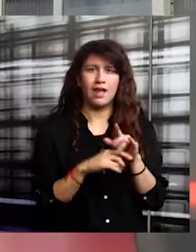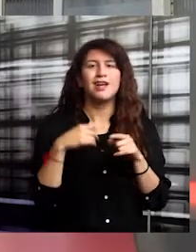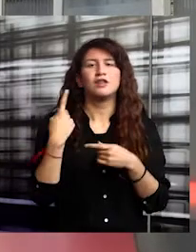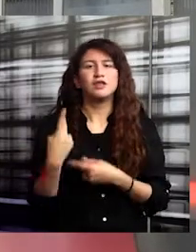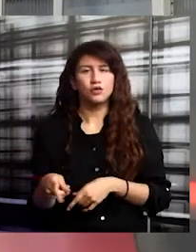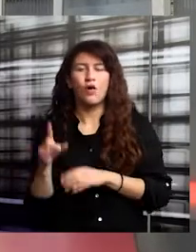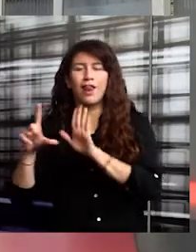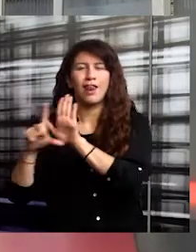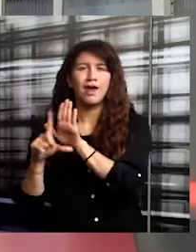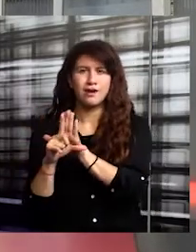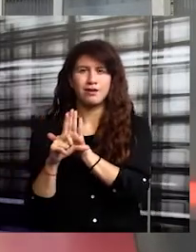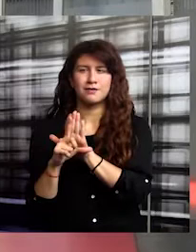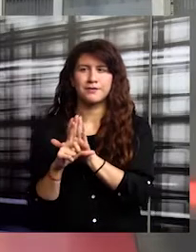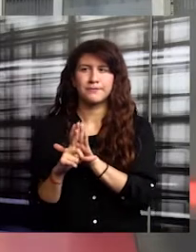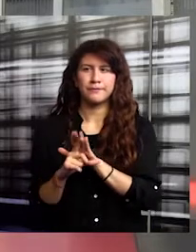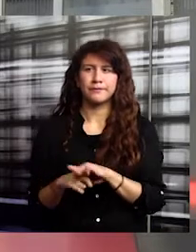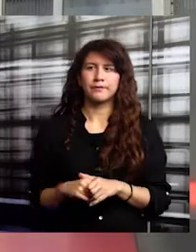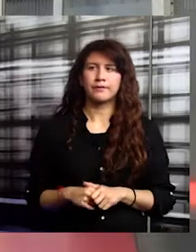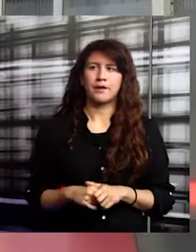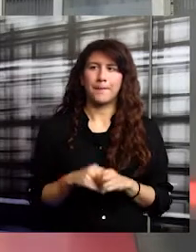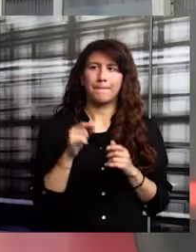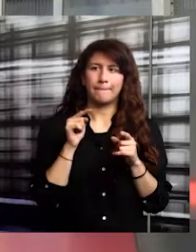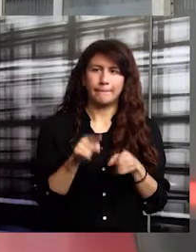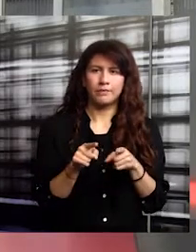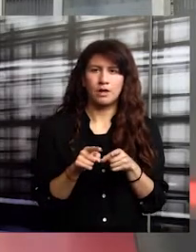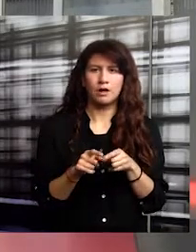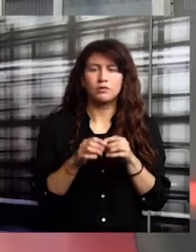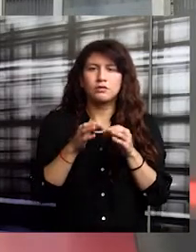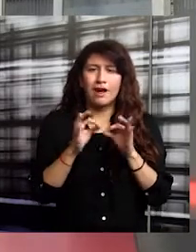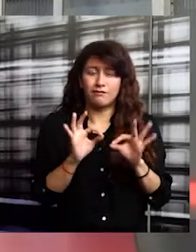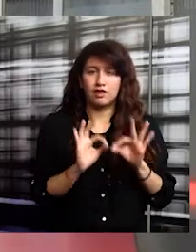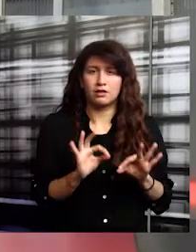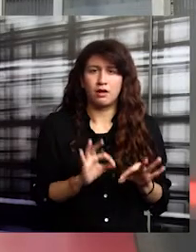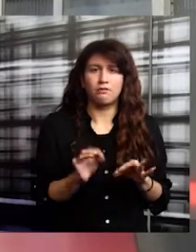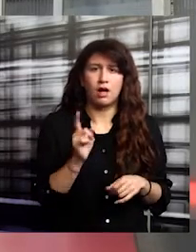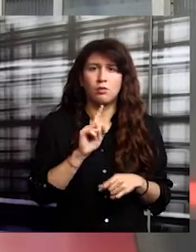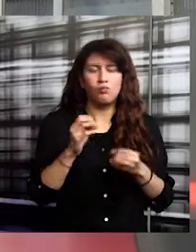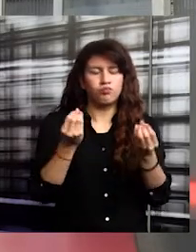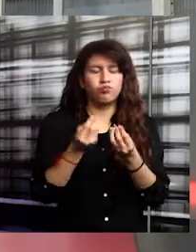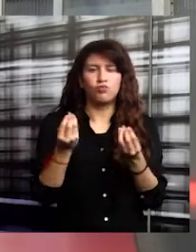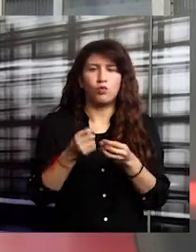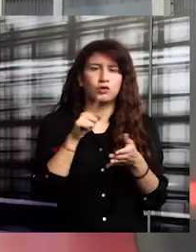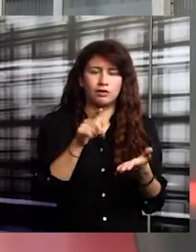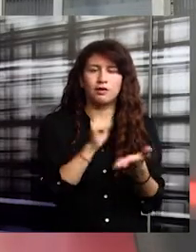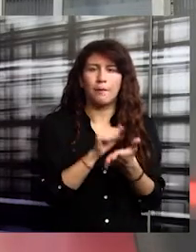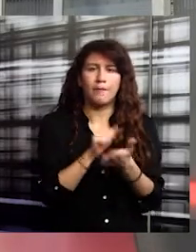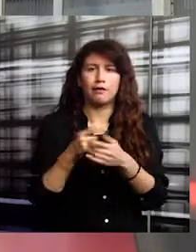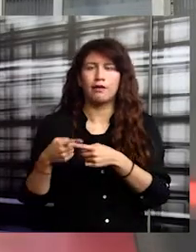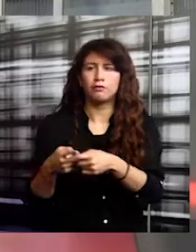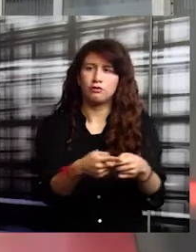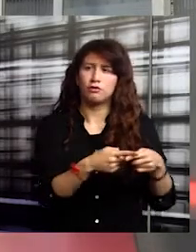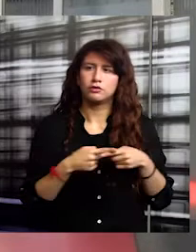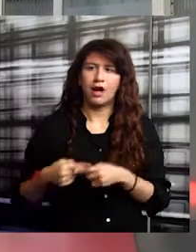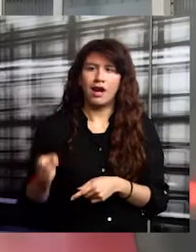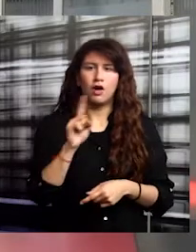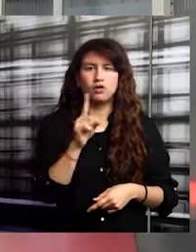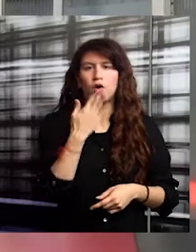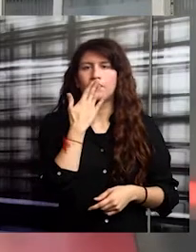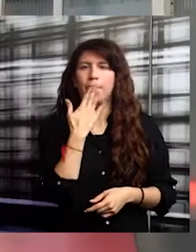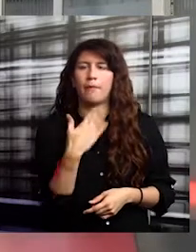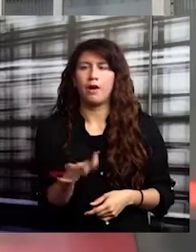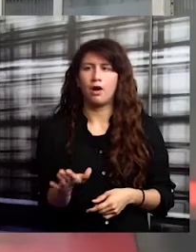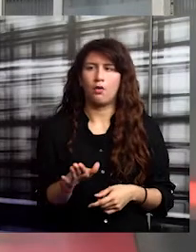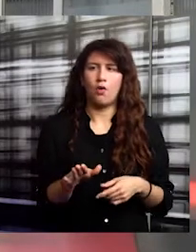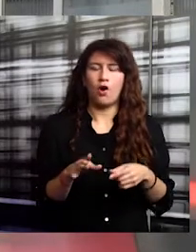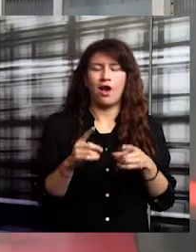en leyes. Por lo cual, en estricto rigor, efectivamente, muchas de estas demandas sociales no se solucionan por el simple hecho